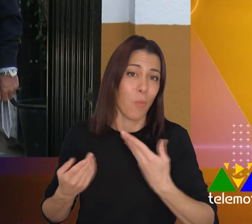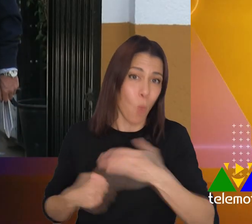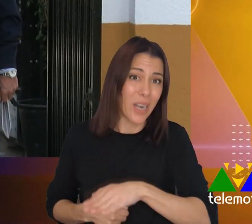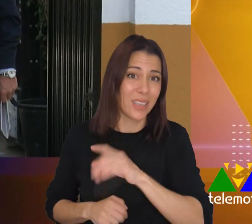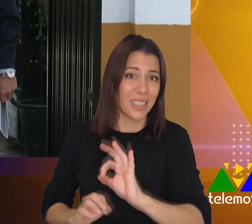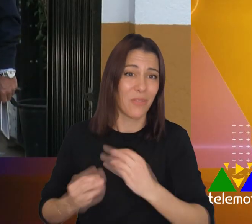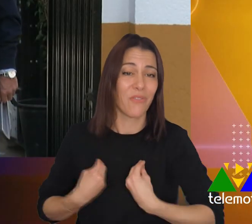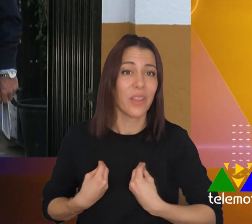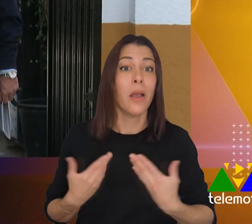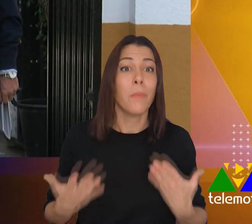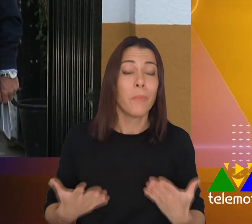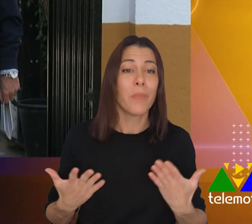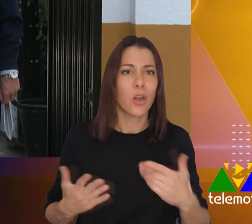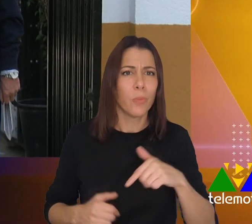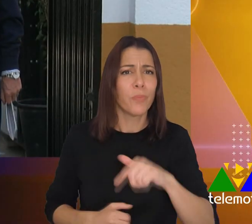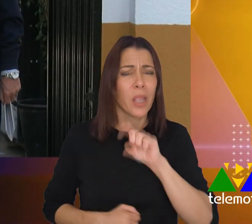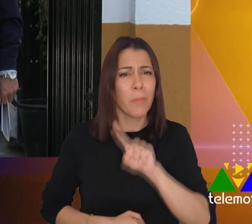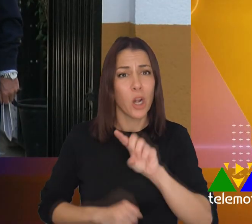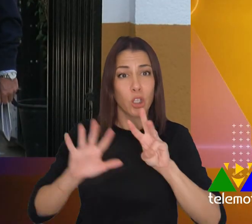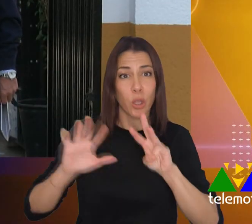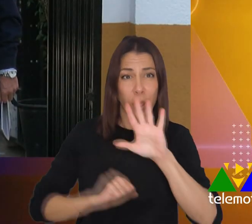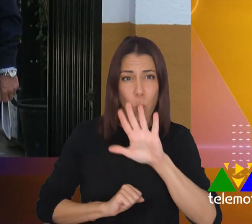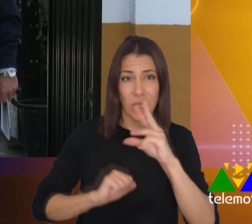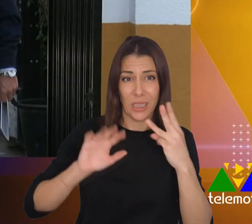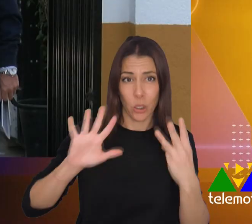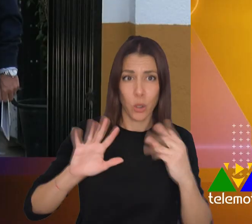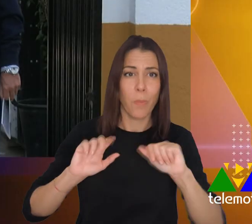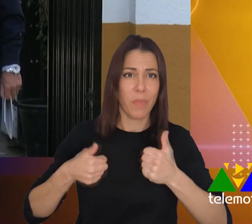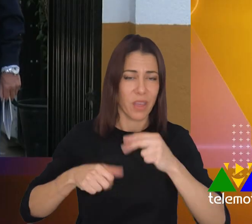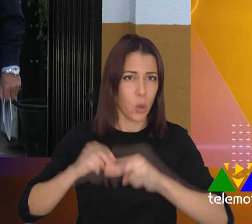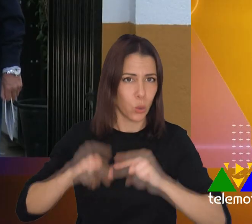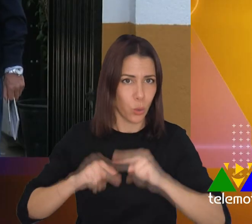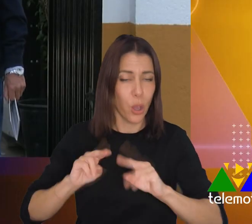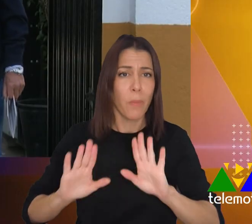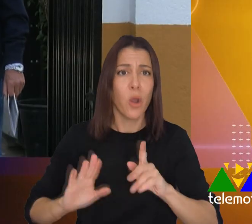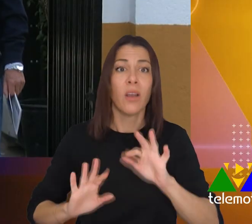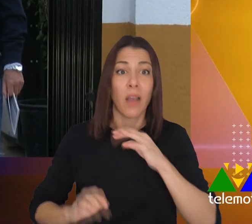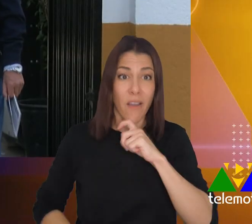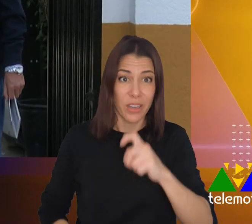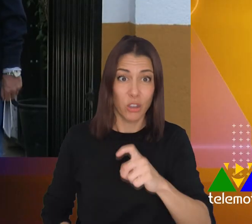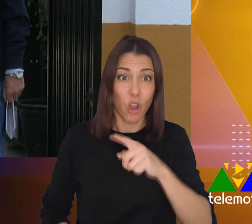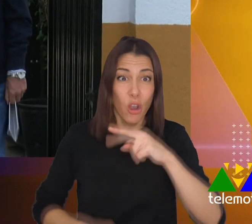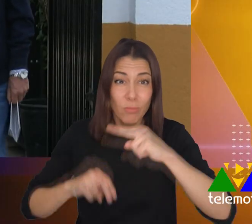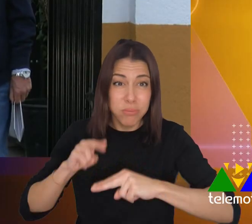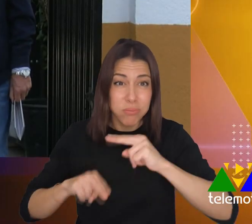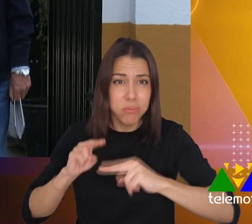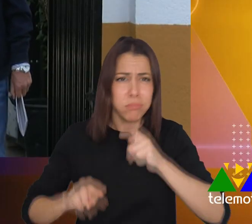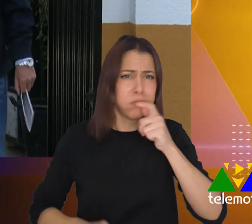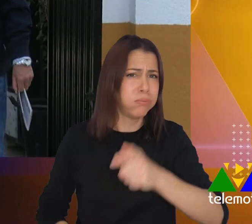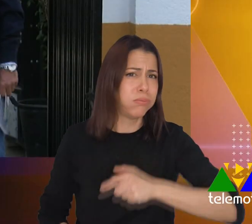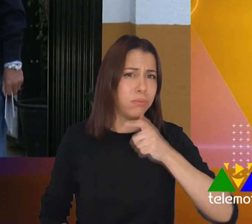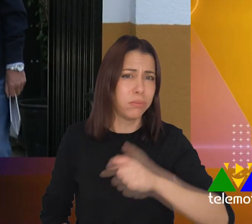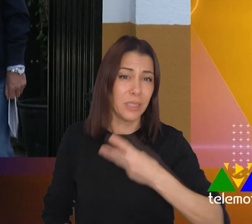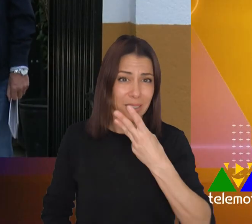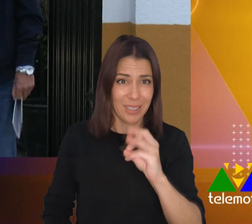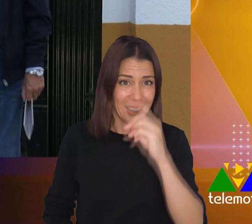Este patio se hace en 1858, se empieza a construir en 1858, la verdad es que tarda 30 años en construirse. Fue